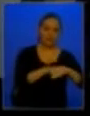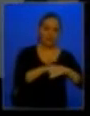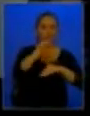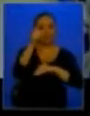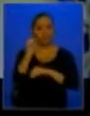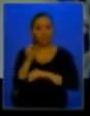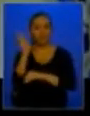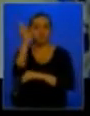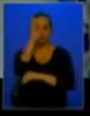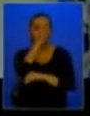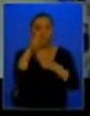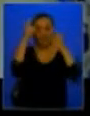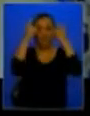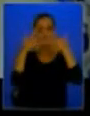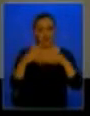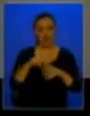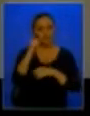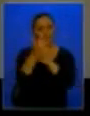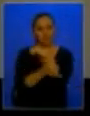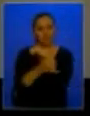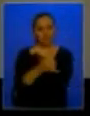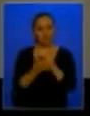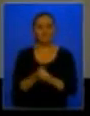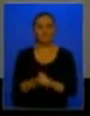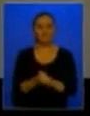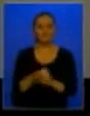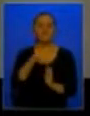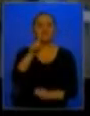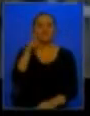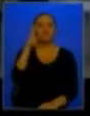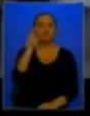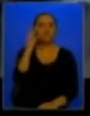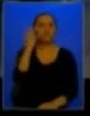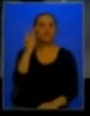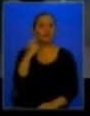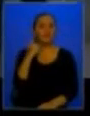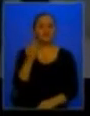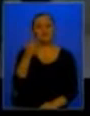salud, que atiende a 120 personas por día, tuvo un costo de